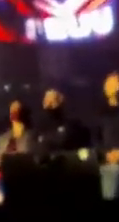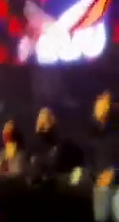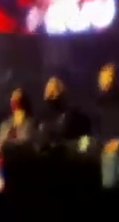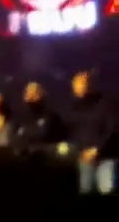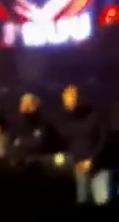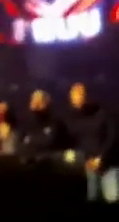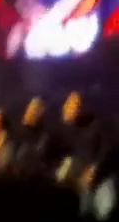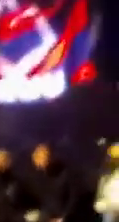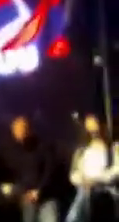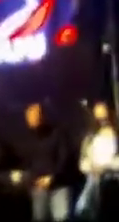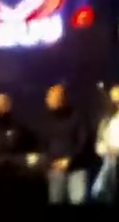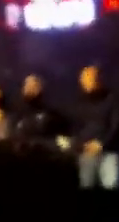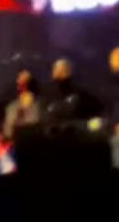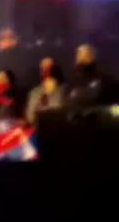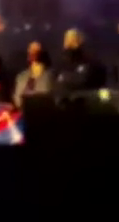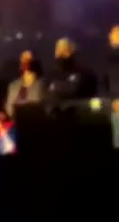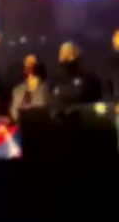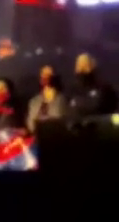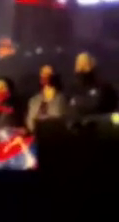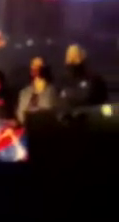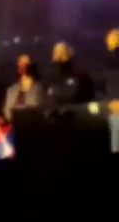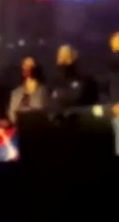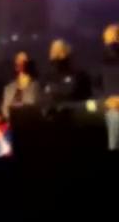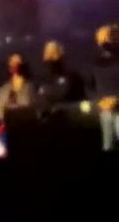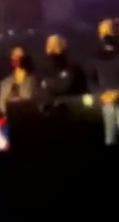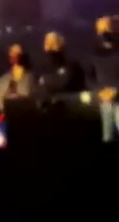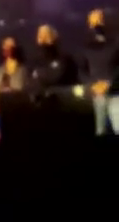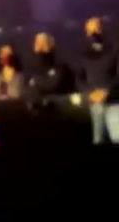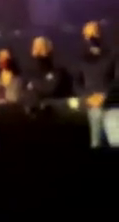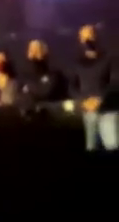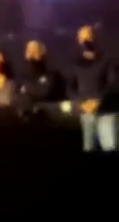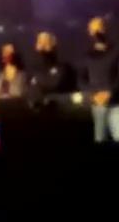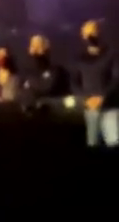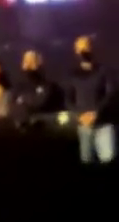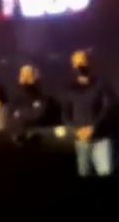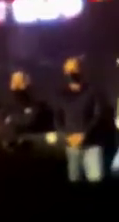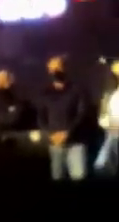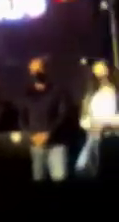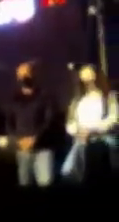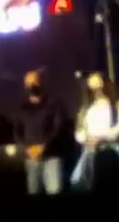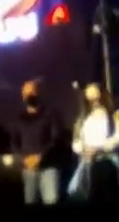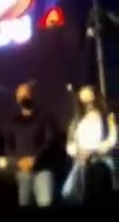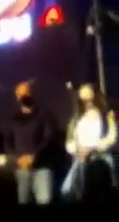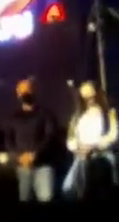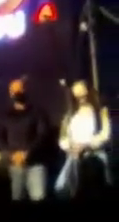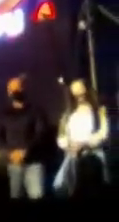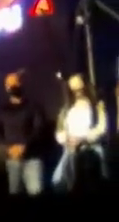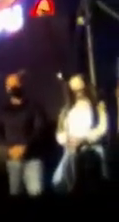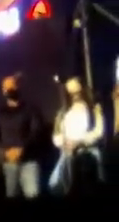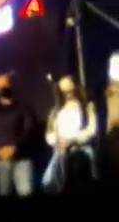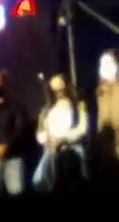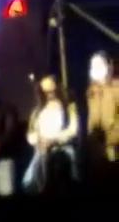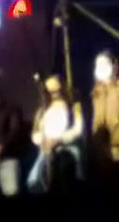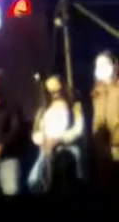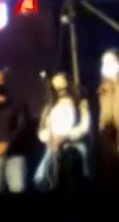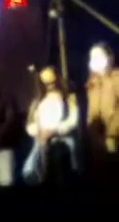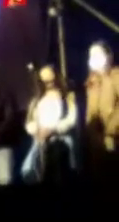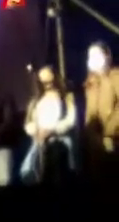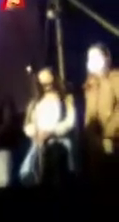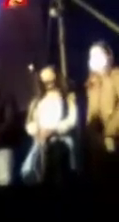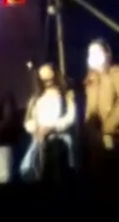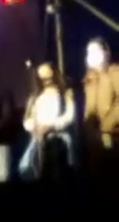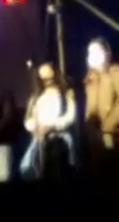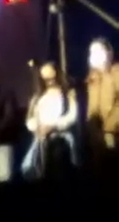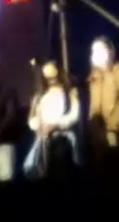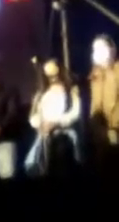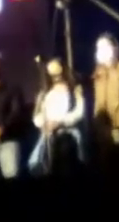del Instituto. Quitar la obligación del trabajo directo, sumado a la flexibilización de la residencia, dan cuenta de un cambio